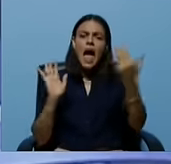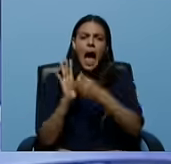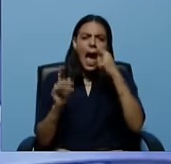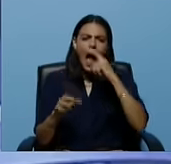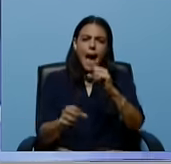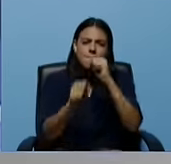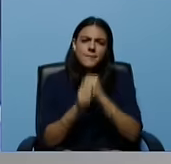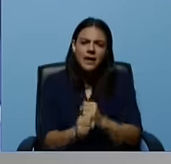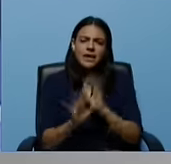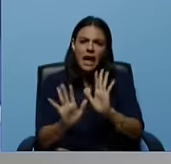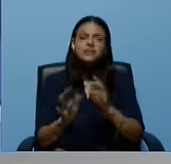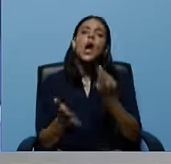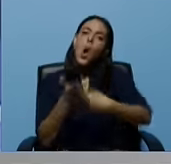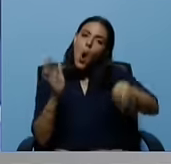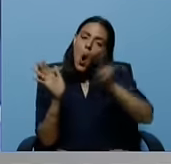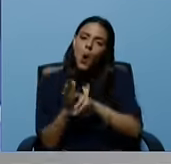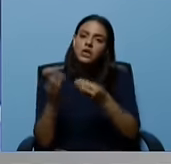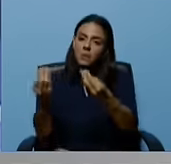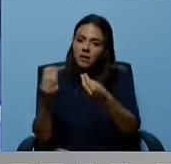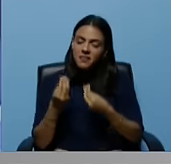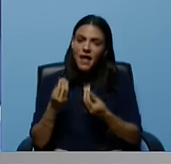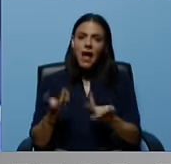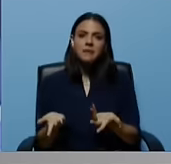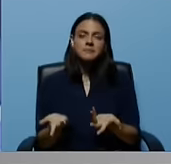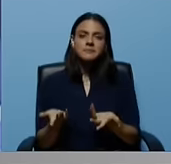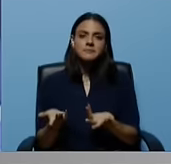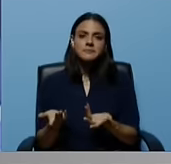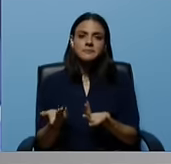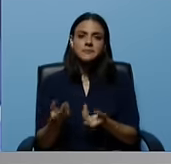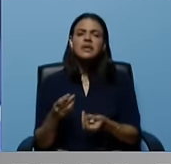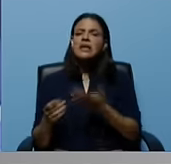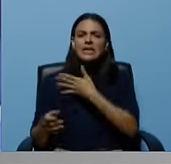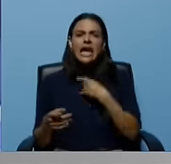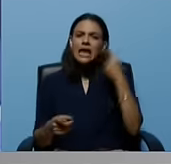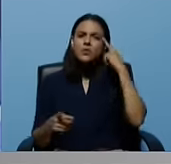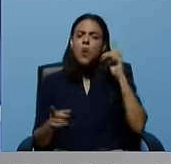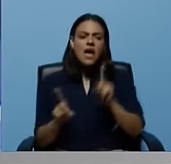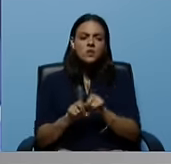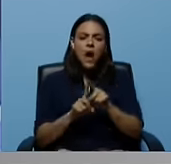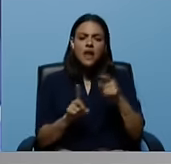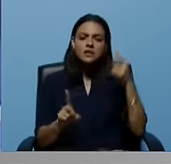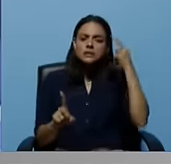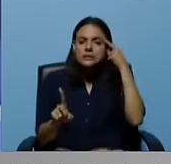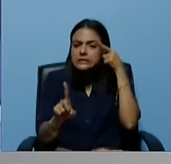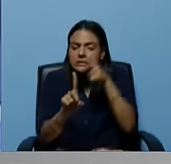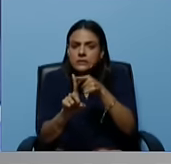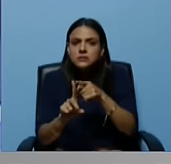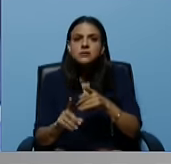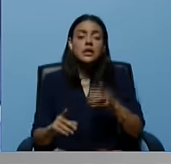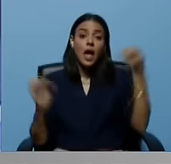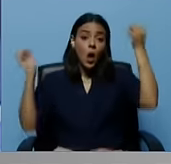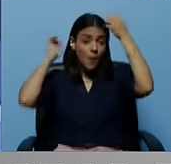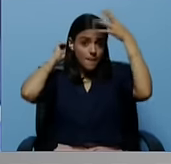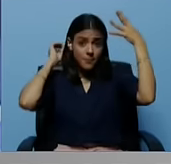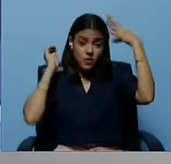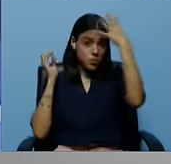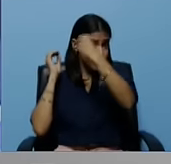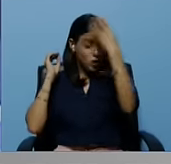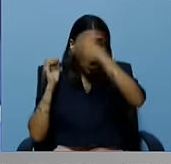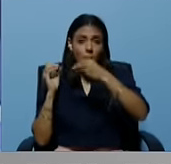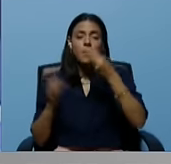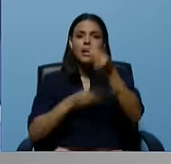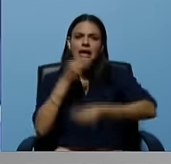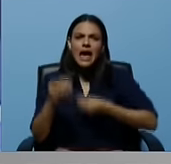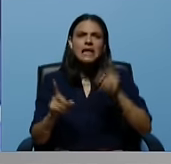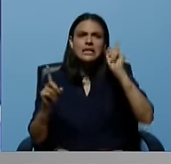vez en una especie de posesión que tuvo del señor Donald Trump o del señor John